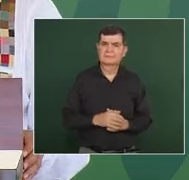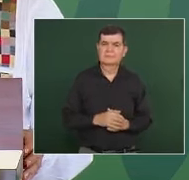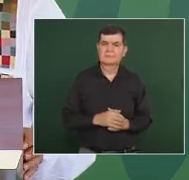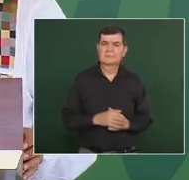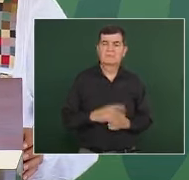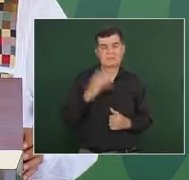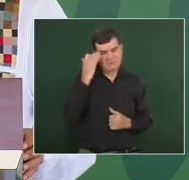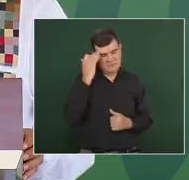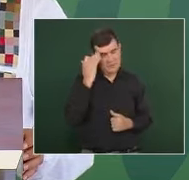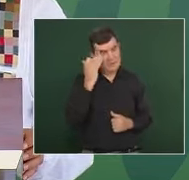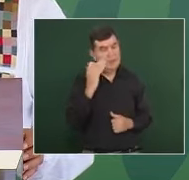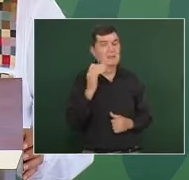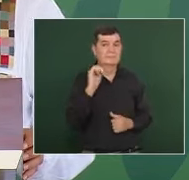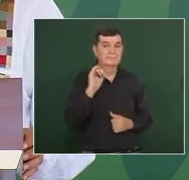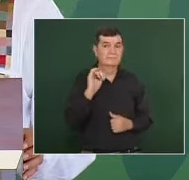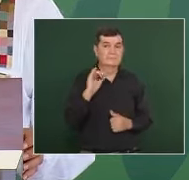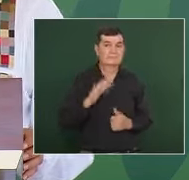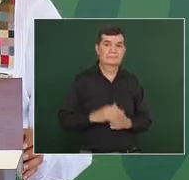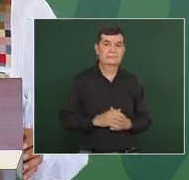tardado,